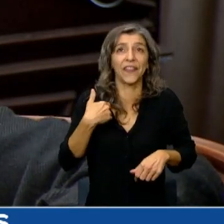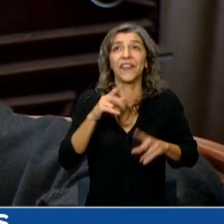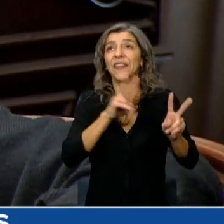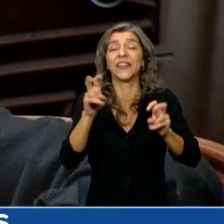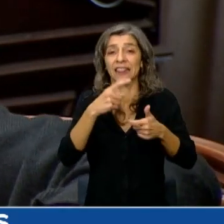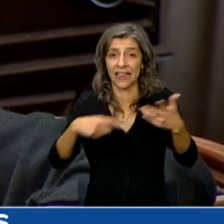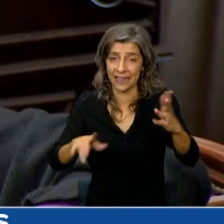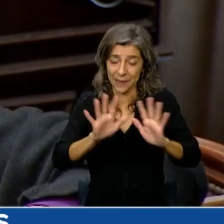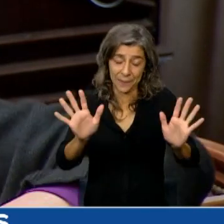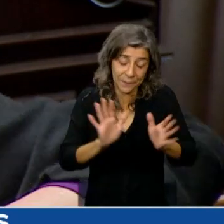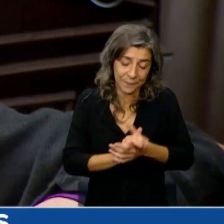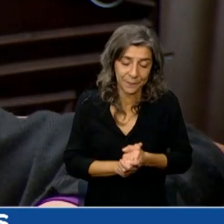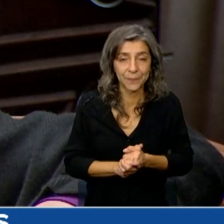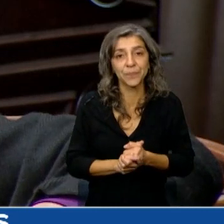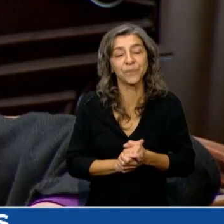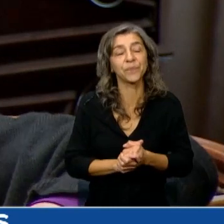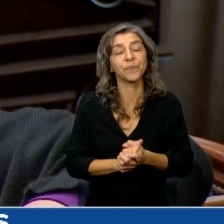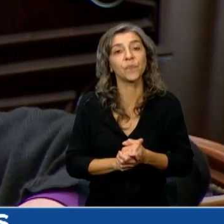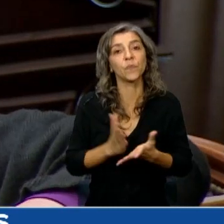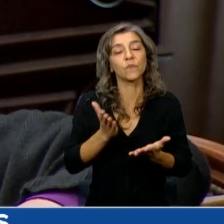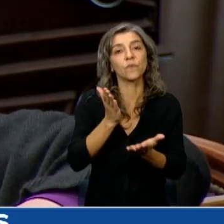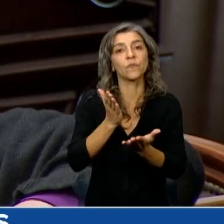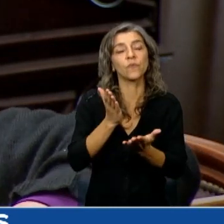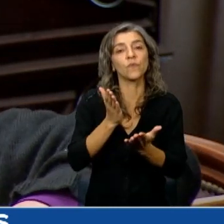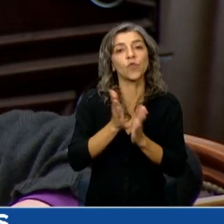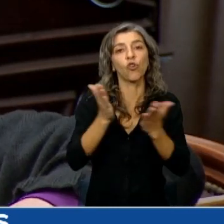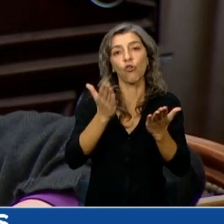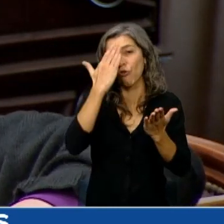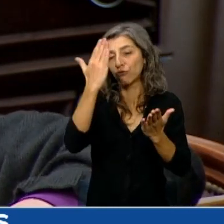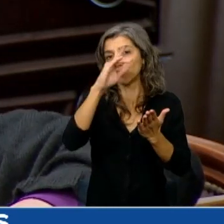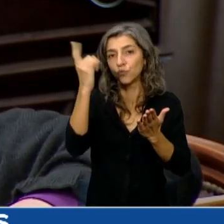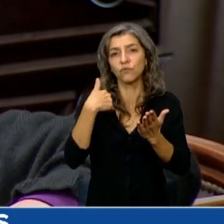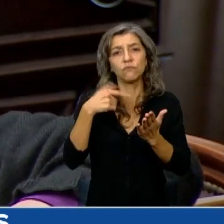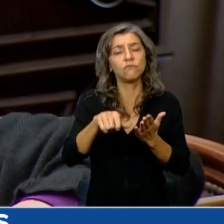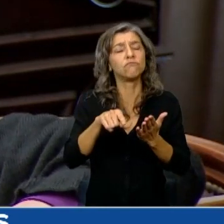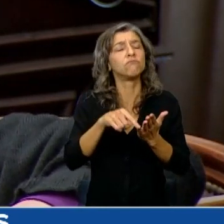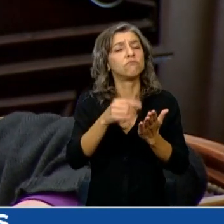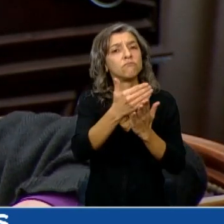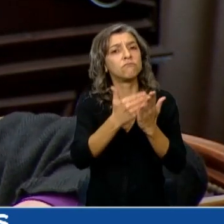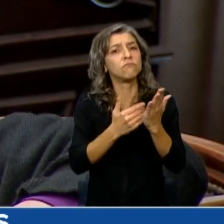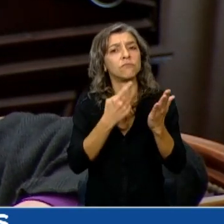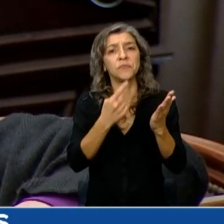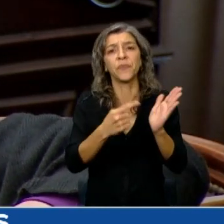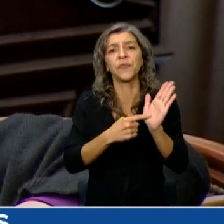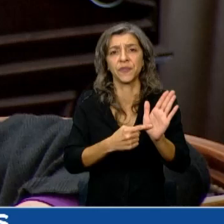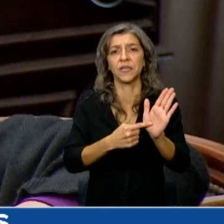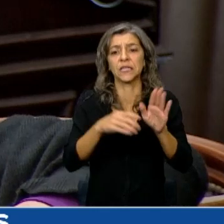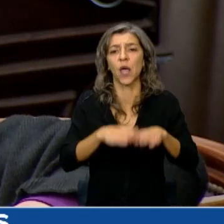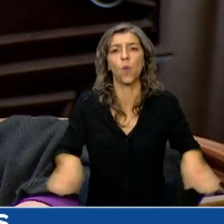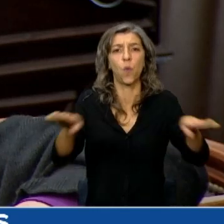La Constitución Nacional, señora Presidenta, no trata de manera igual como se pretendió